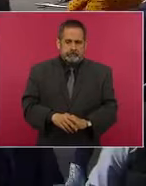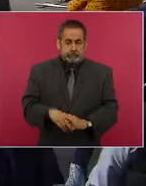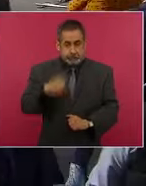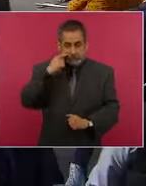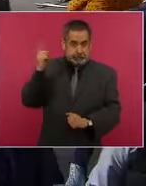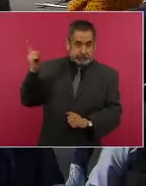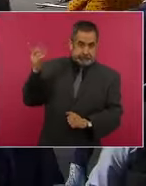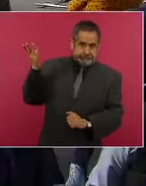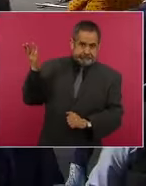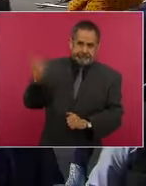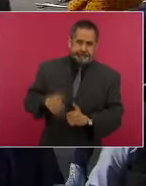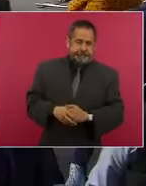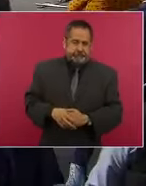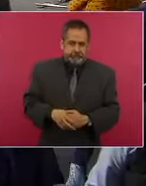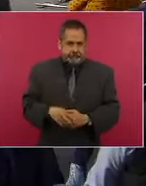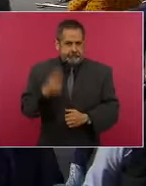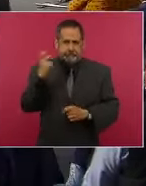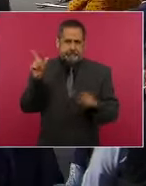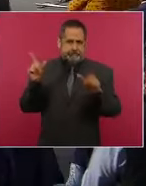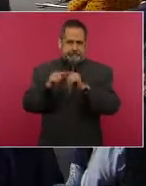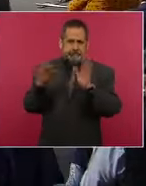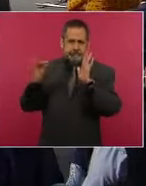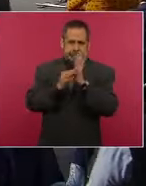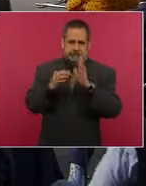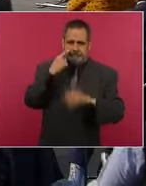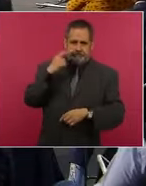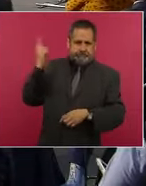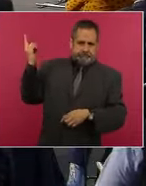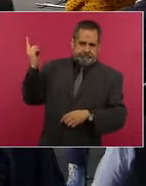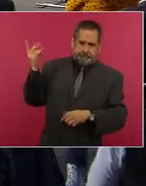Miren, con esto vamos a terminar.